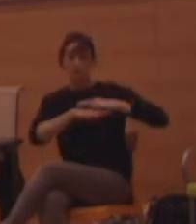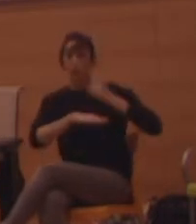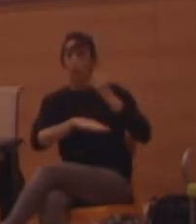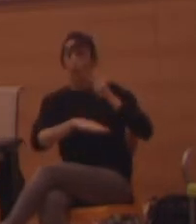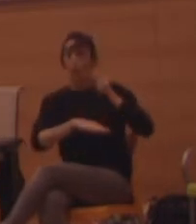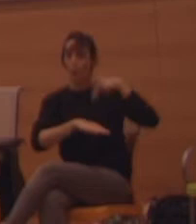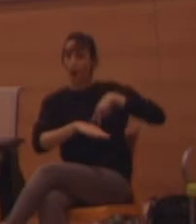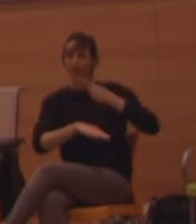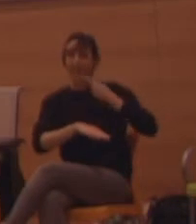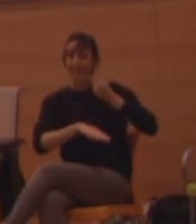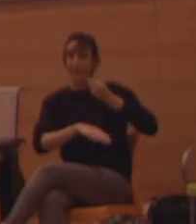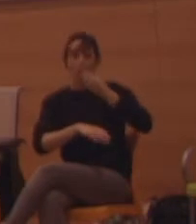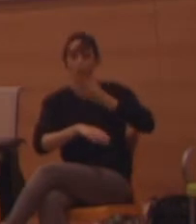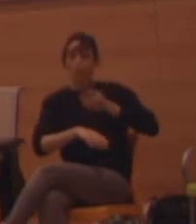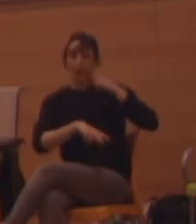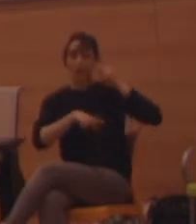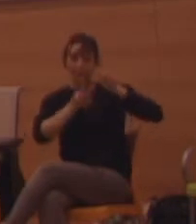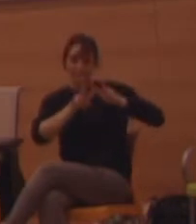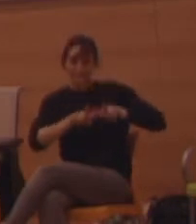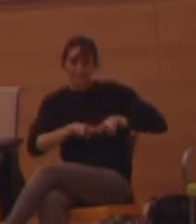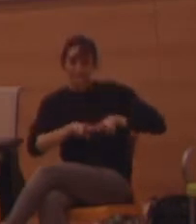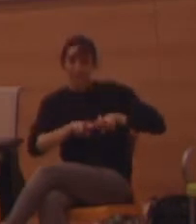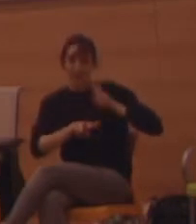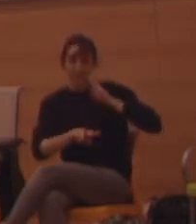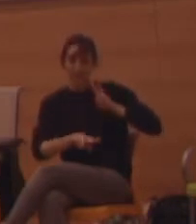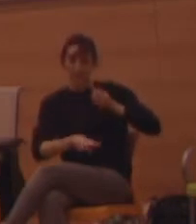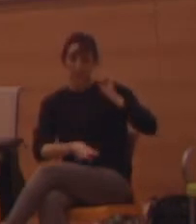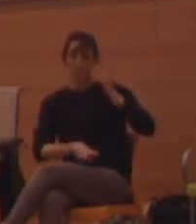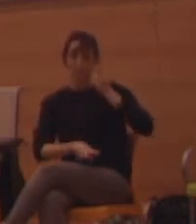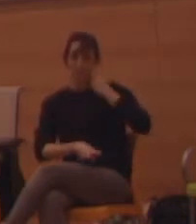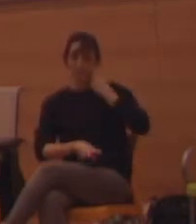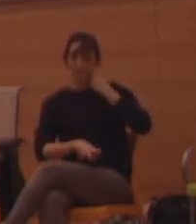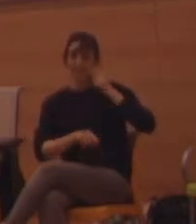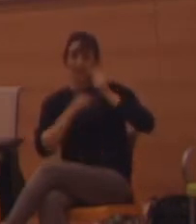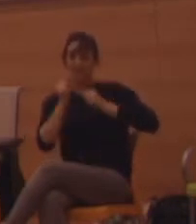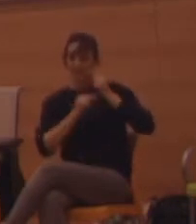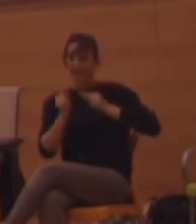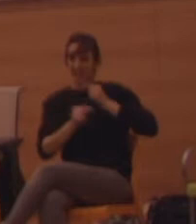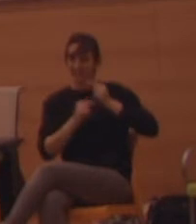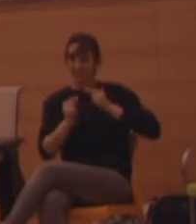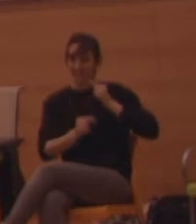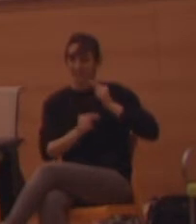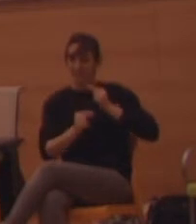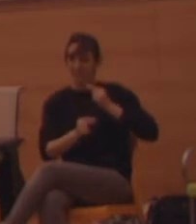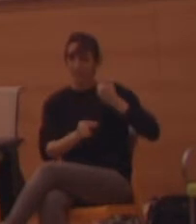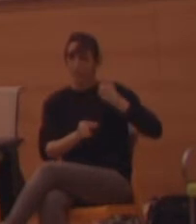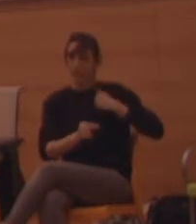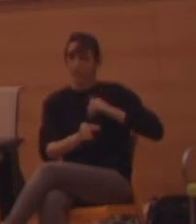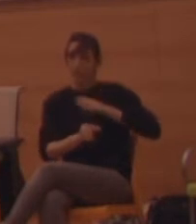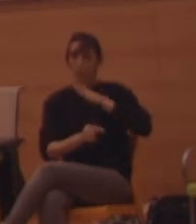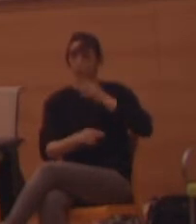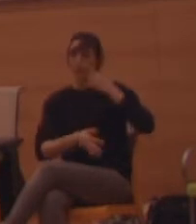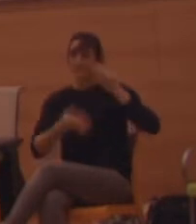buena anamnesis, y con ver el pie ya vamos a ver si ese pie es un pie diabético infectado o no es un pie diabético infectado, con una seguridad